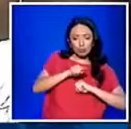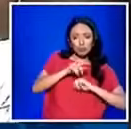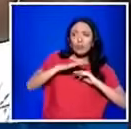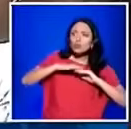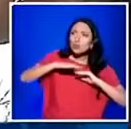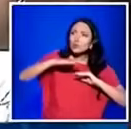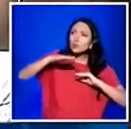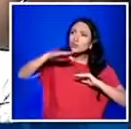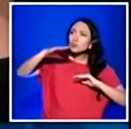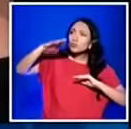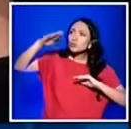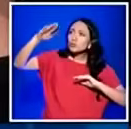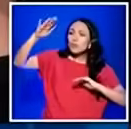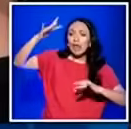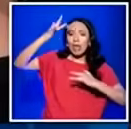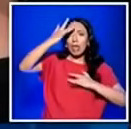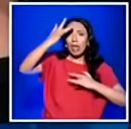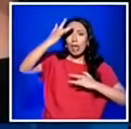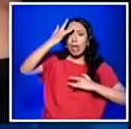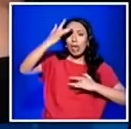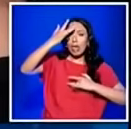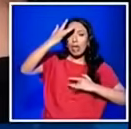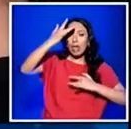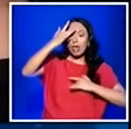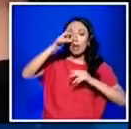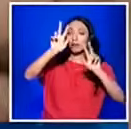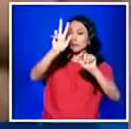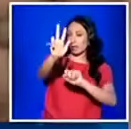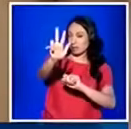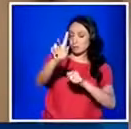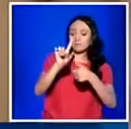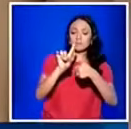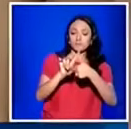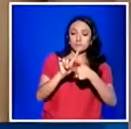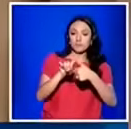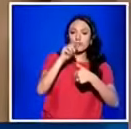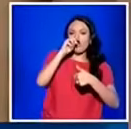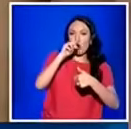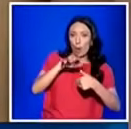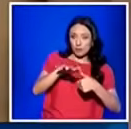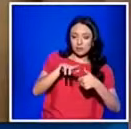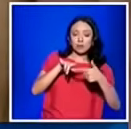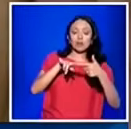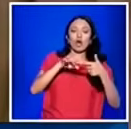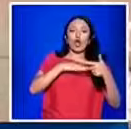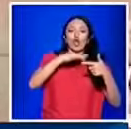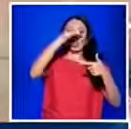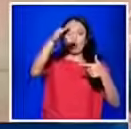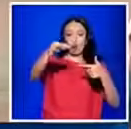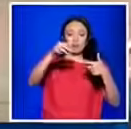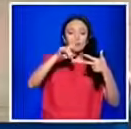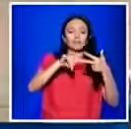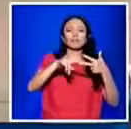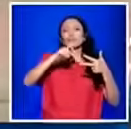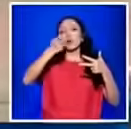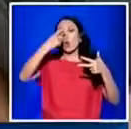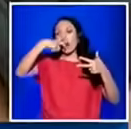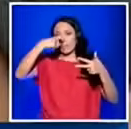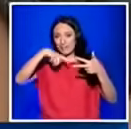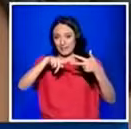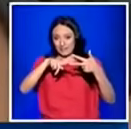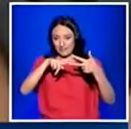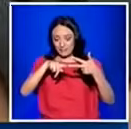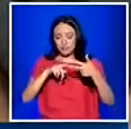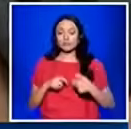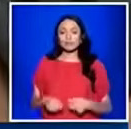aumento sostenido de casos, principalmente en tres tipos de virus: influenza, COVID y virus sincitial respiratorio.